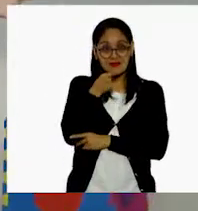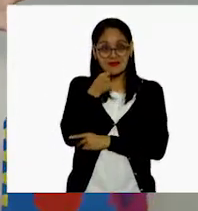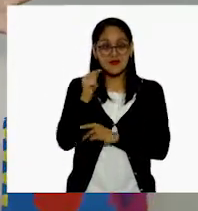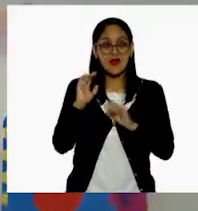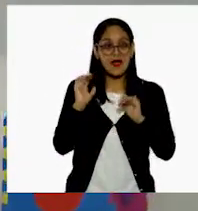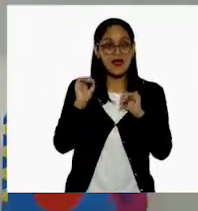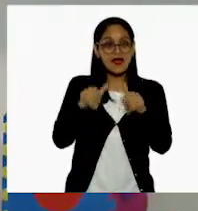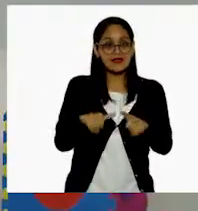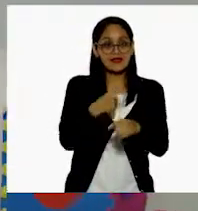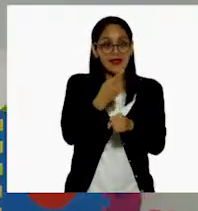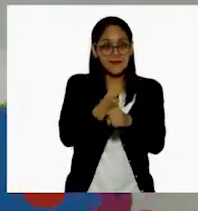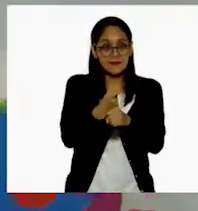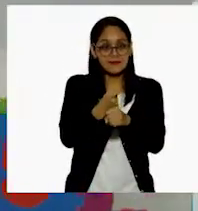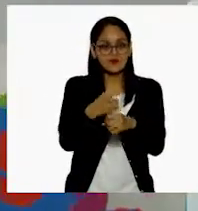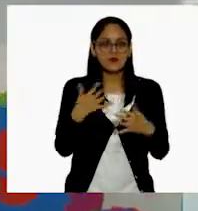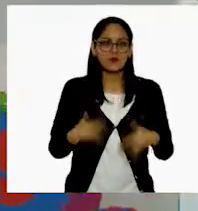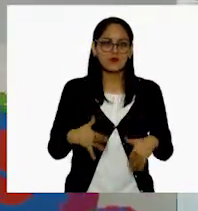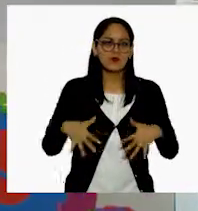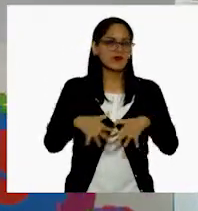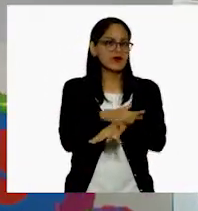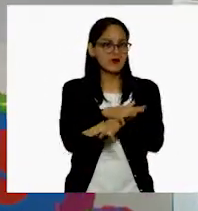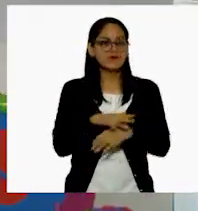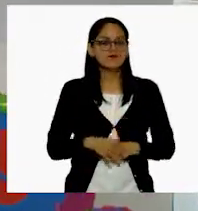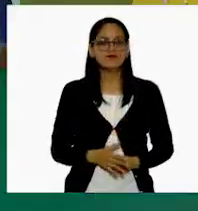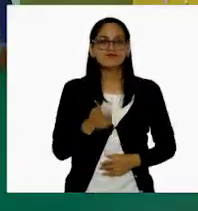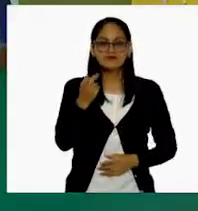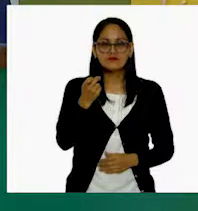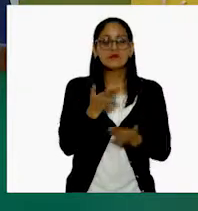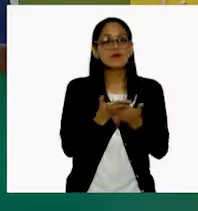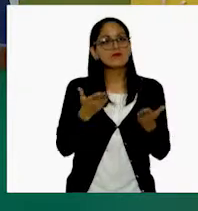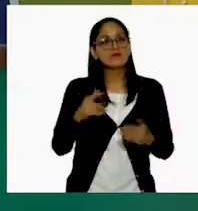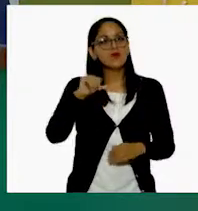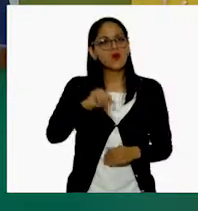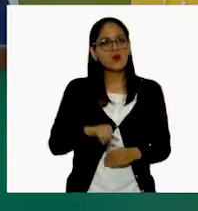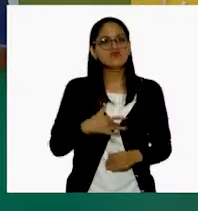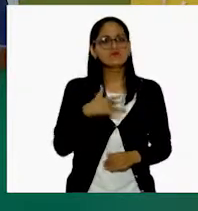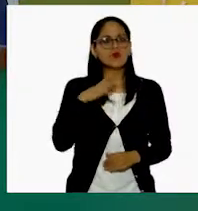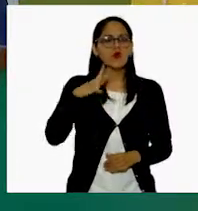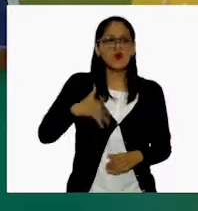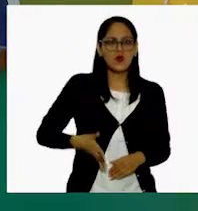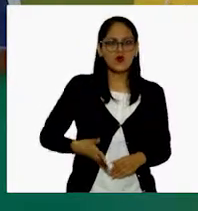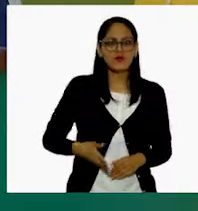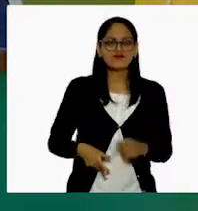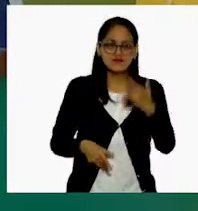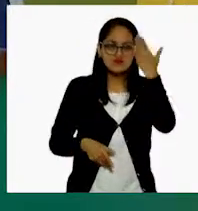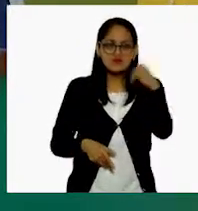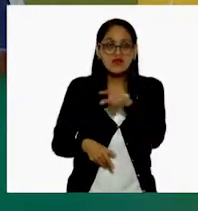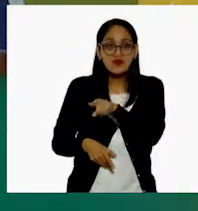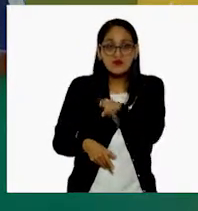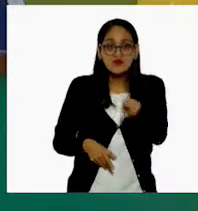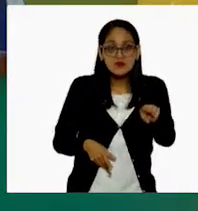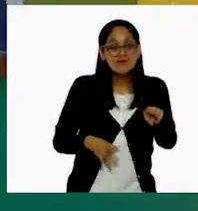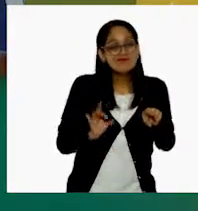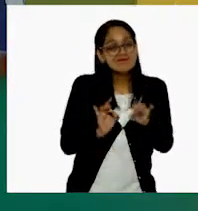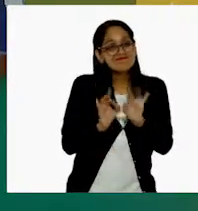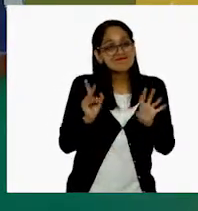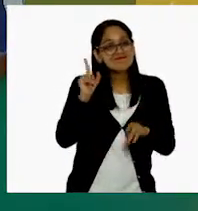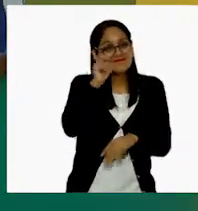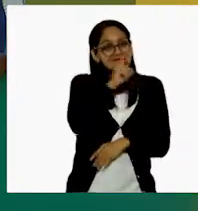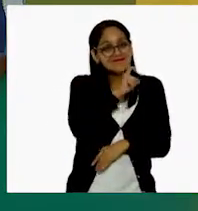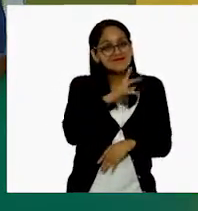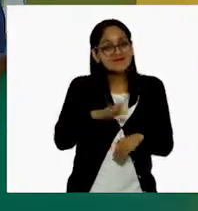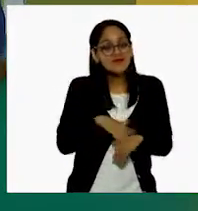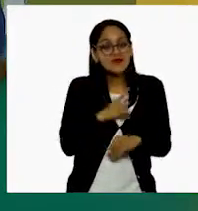gran cambio. Así es. Por eso hoy estamos muy orgullosas de ti. Sé que quizás sea un poquito difícil porque es